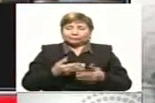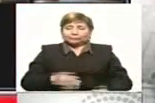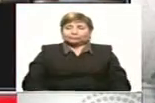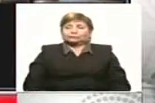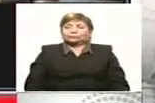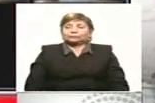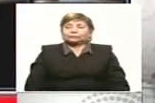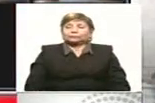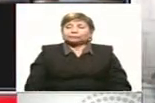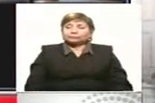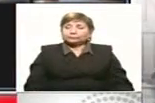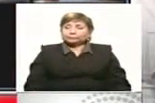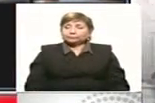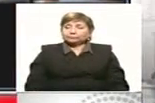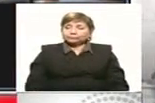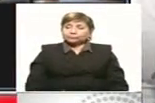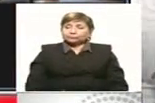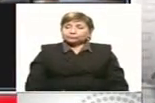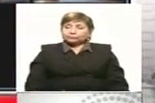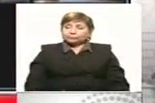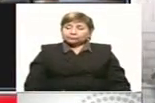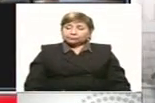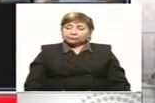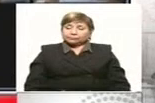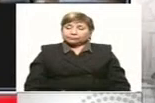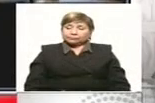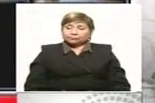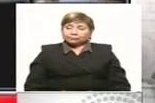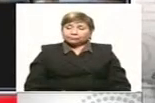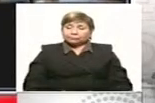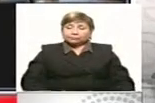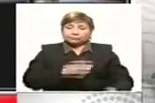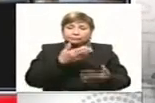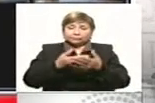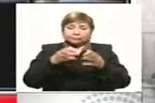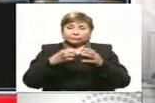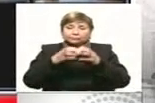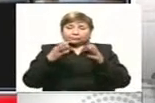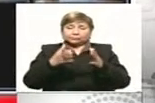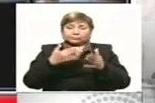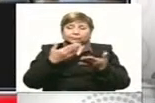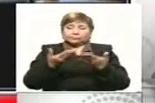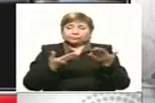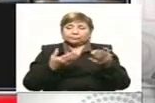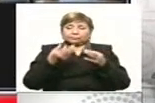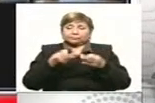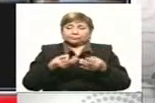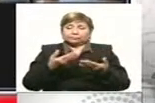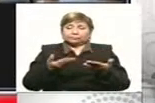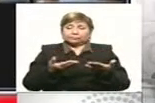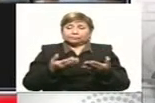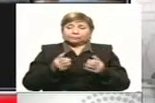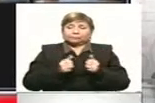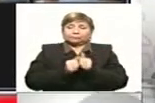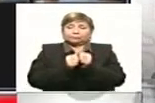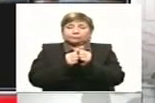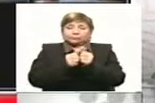De igual manera, bienvenido. Bienvenido a todos los señores congresistas que seguramente nos están